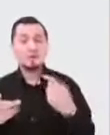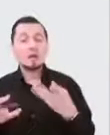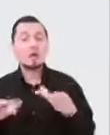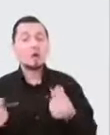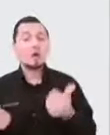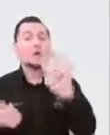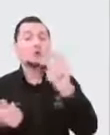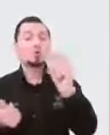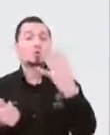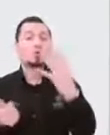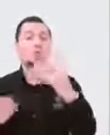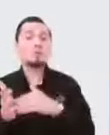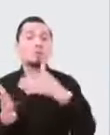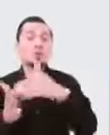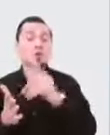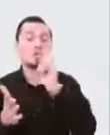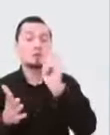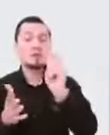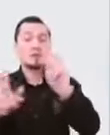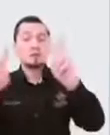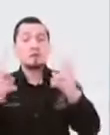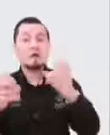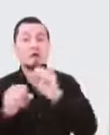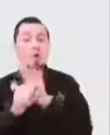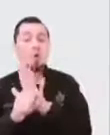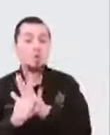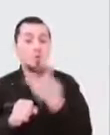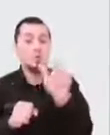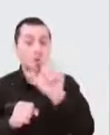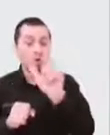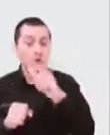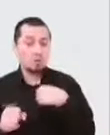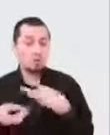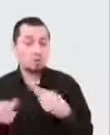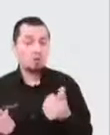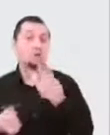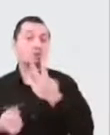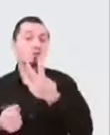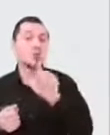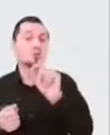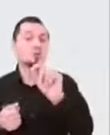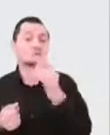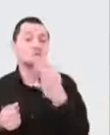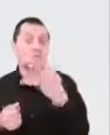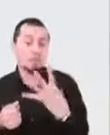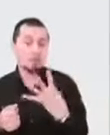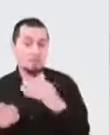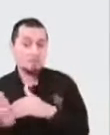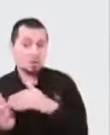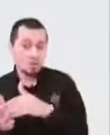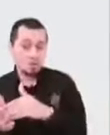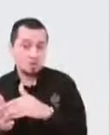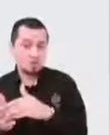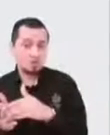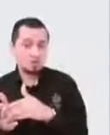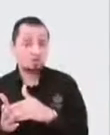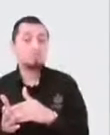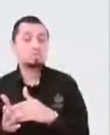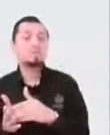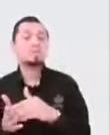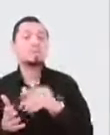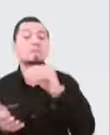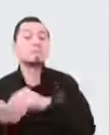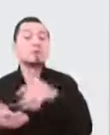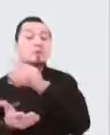gastamos 8.4 millones de pesos en los temas cobit cuando en realidad gastamos 18.54 millones segundo